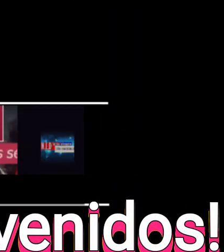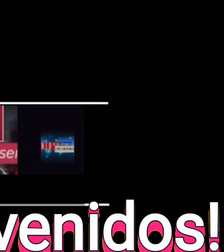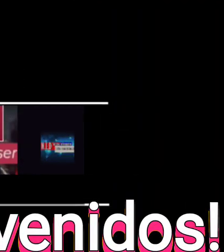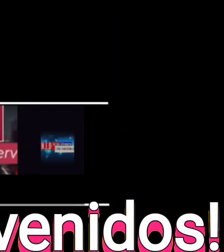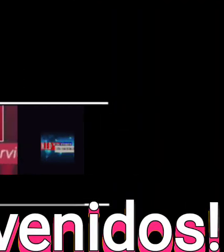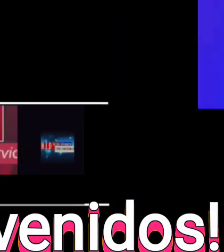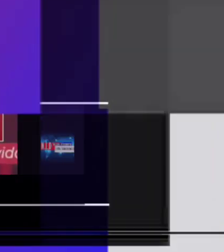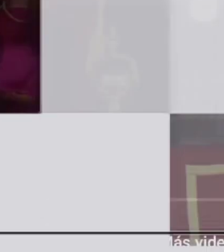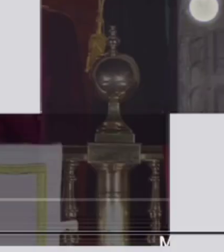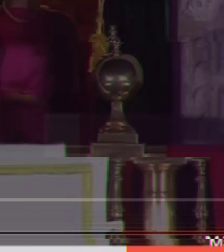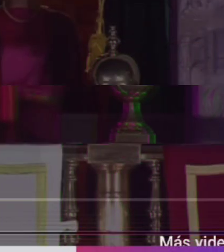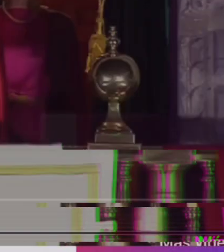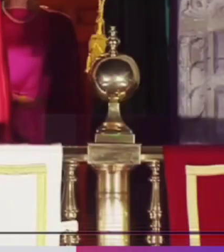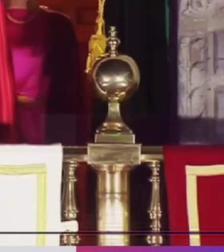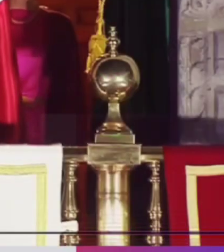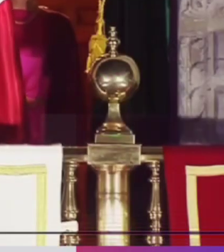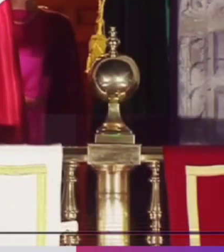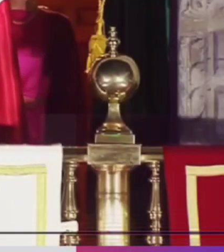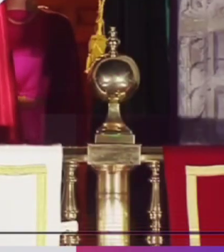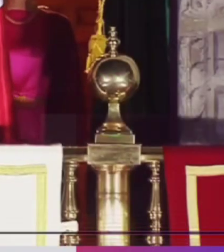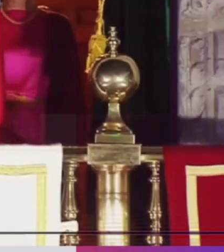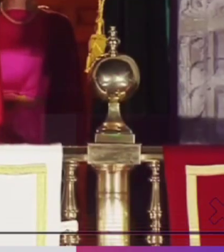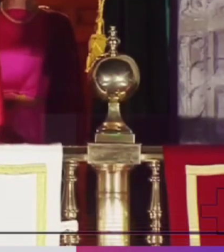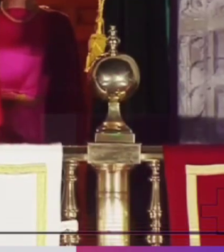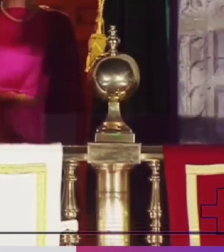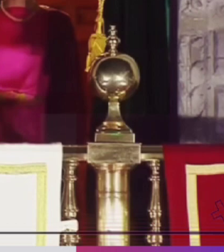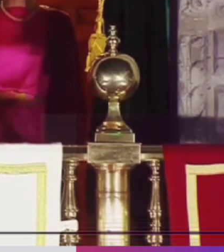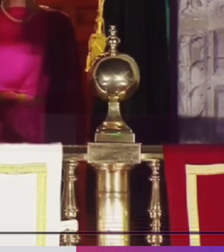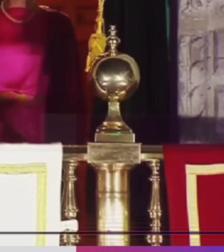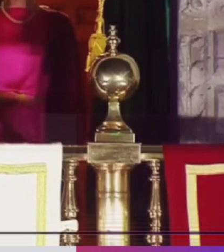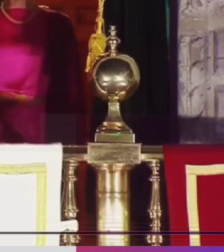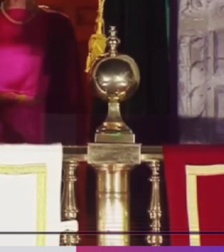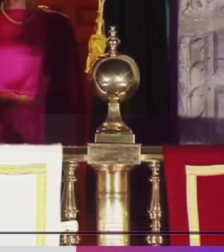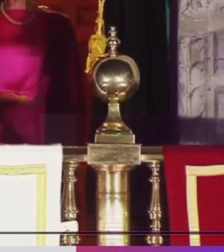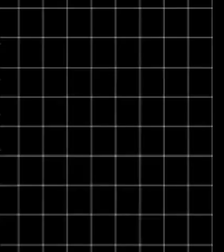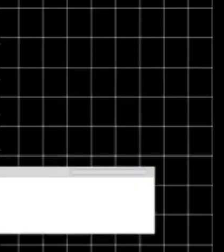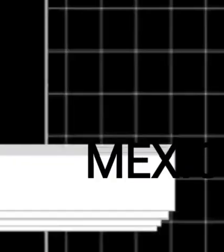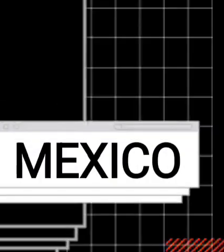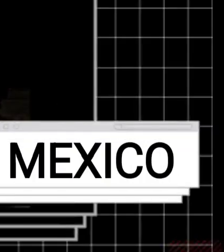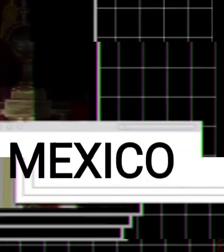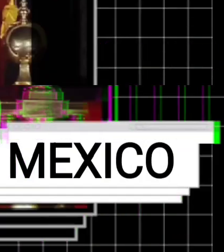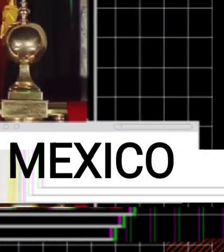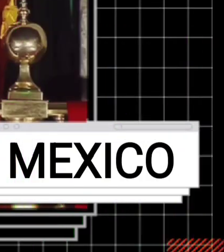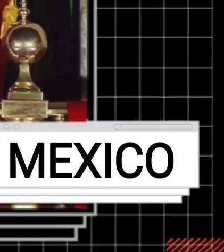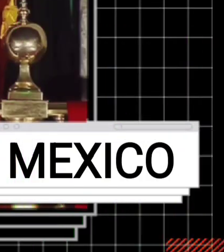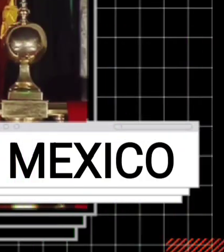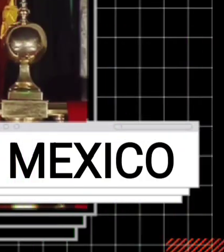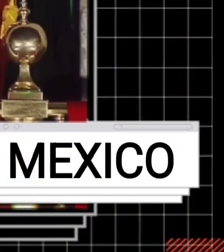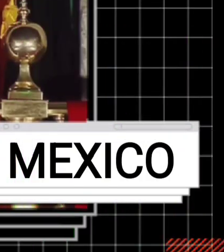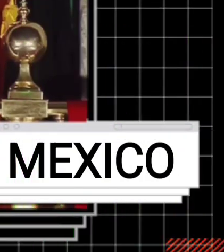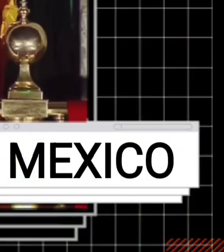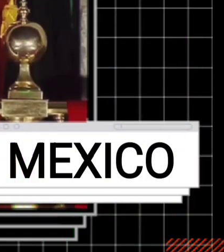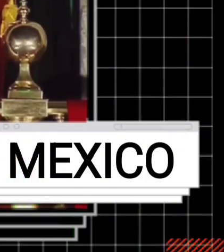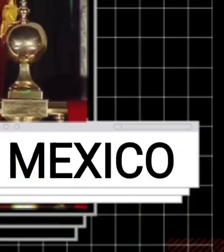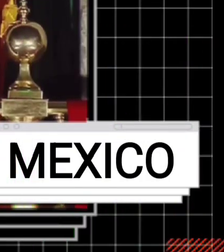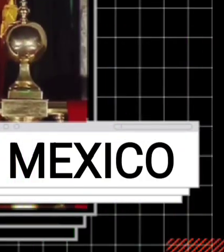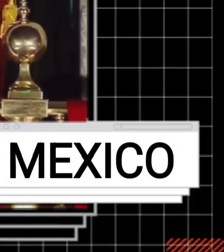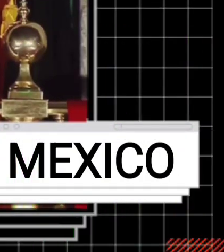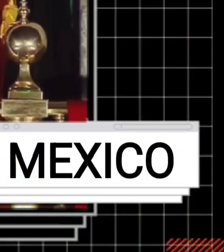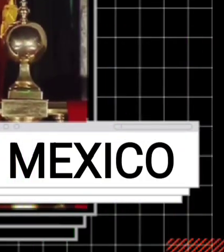pueblo se cansa. ¡Viva la justicia! ¡Viva la fraternidad